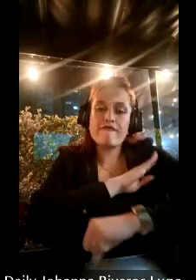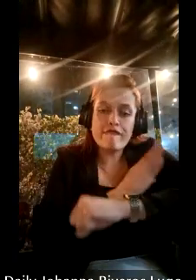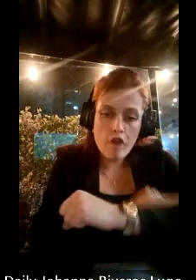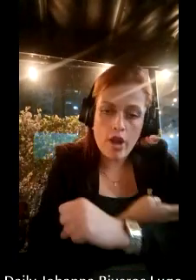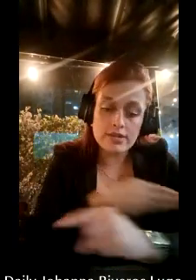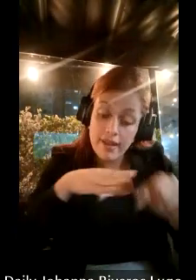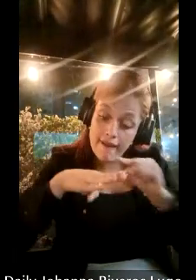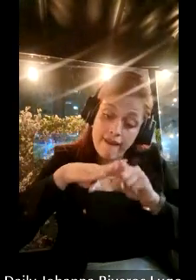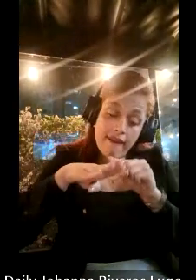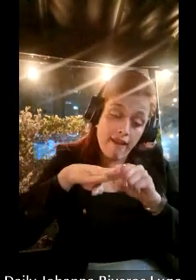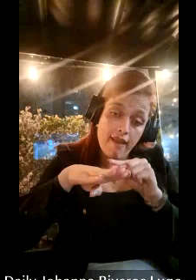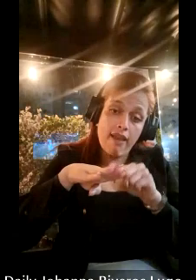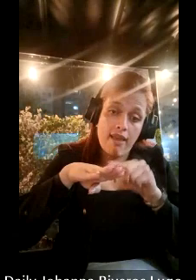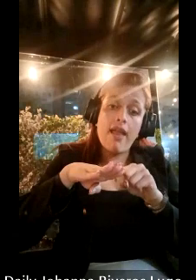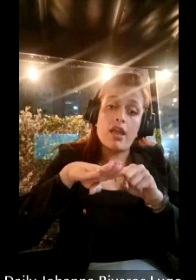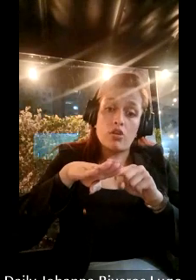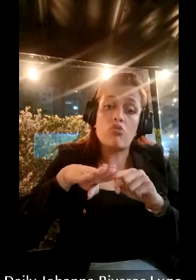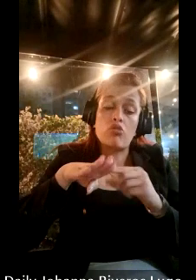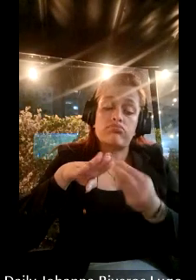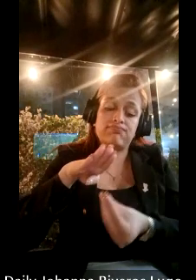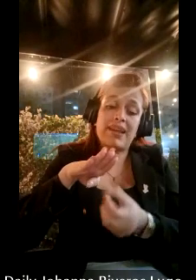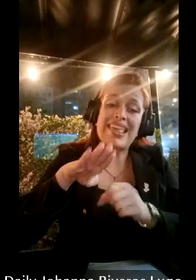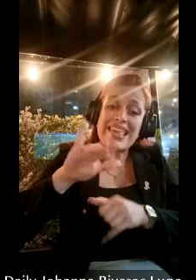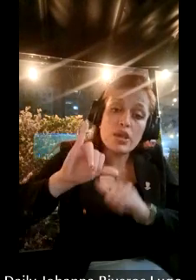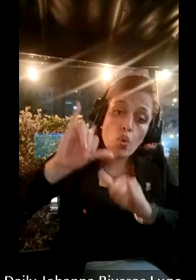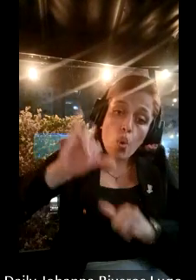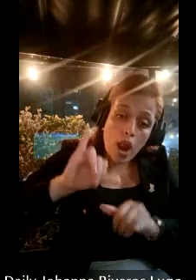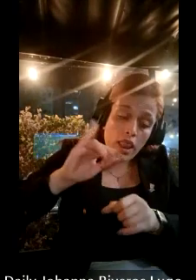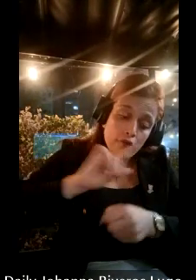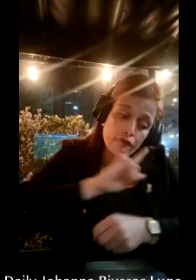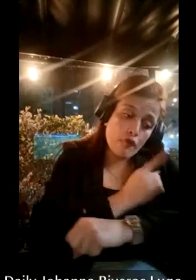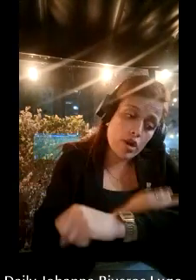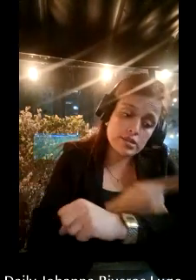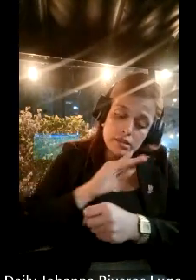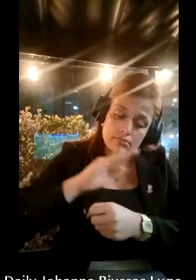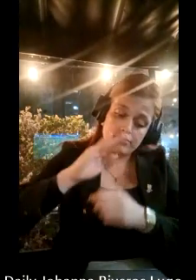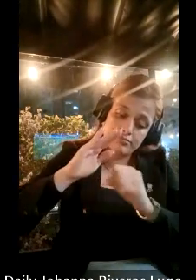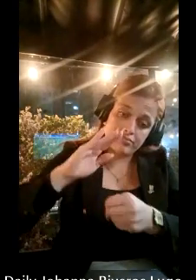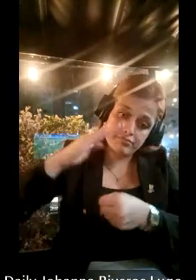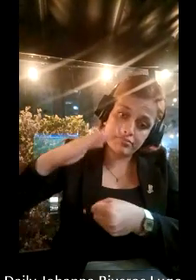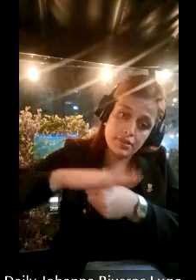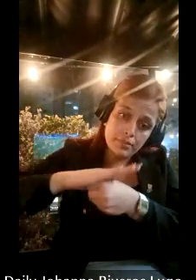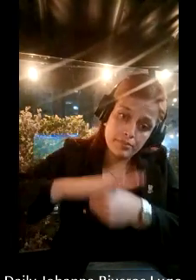misma magnitud, pero que está en dirección opuesta.